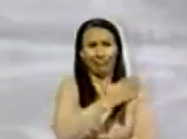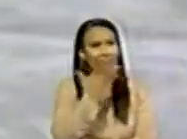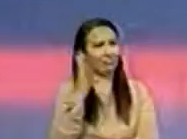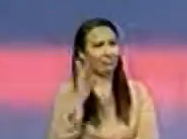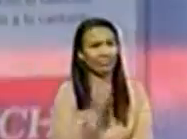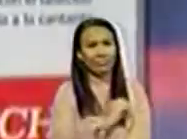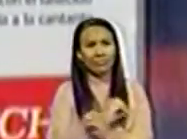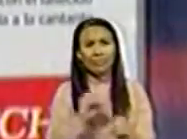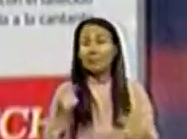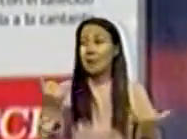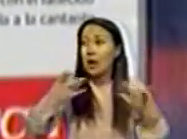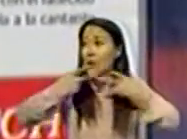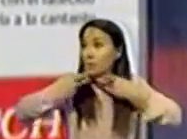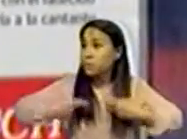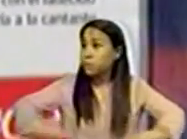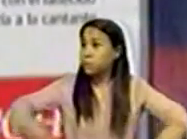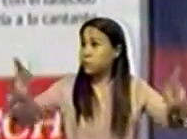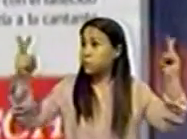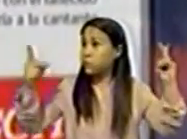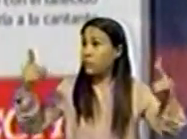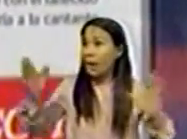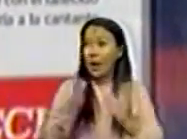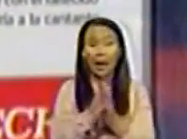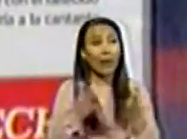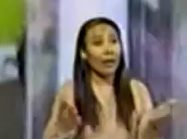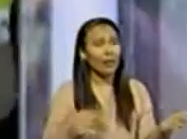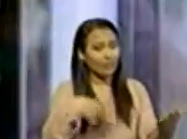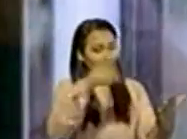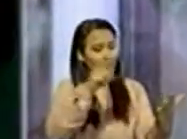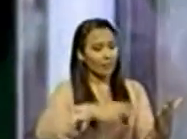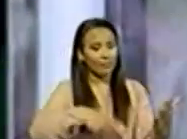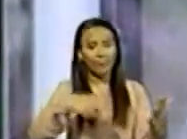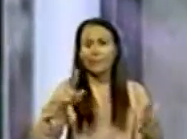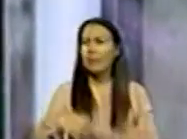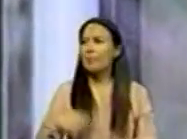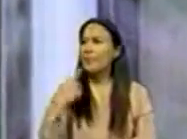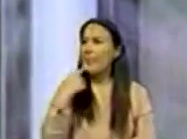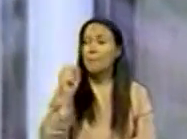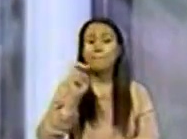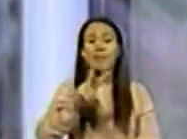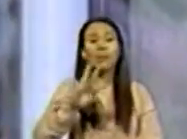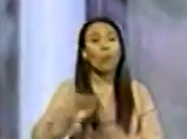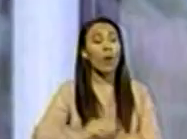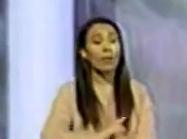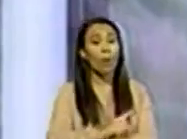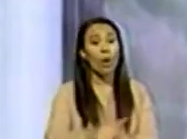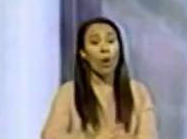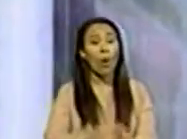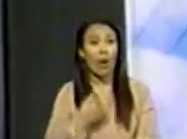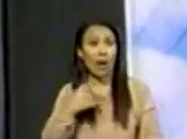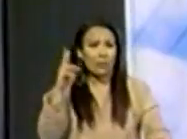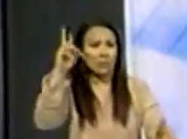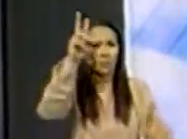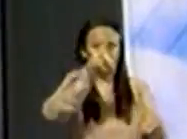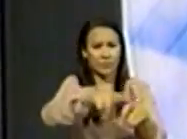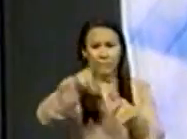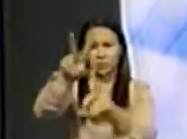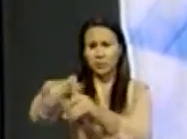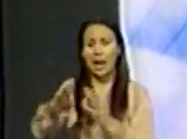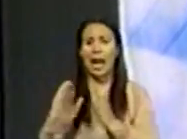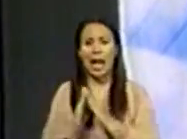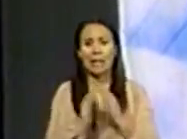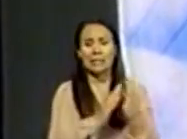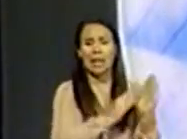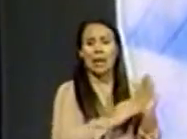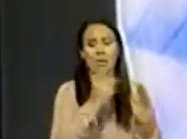Es un plato fuerte que no se habría cocinado a fuego lento. En menos de 24 horas, tres allanamientos y una ex asesora